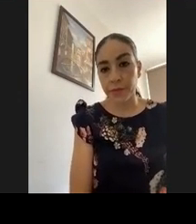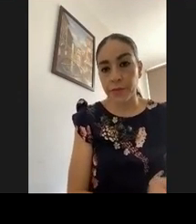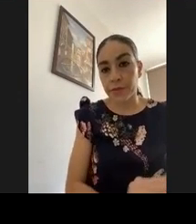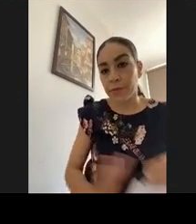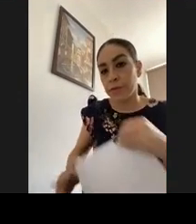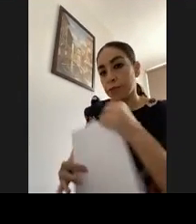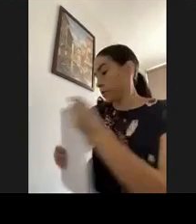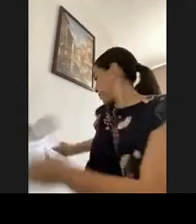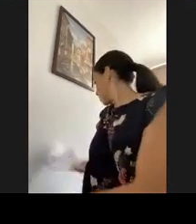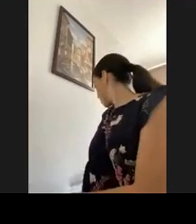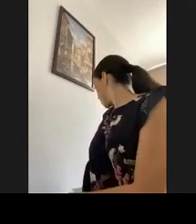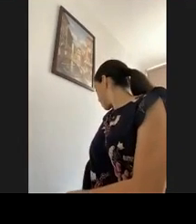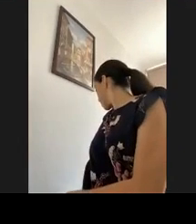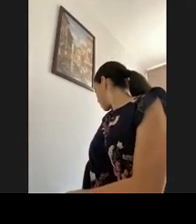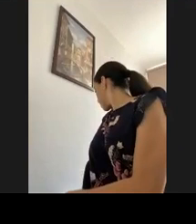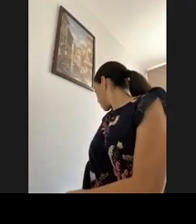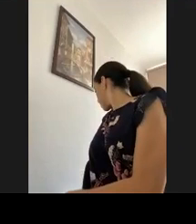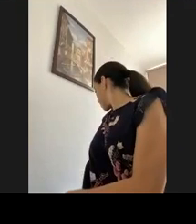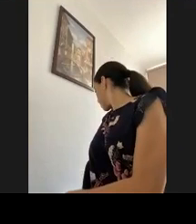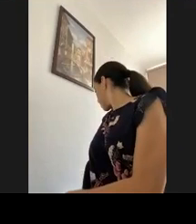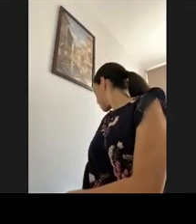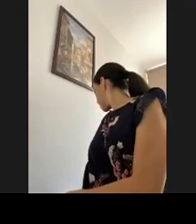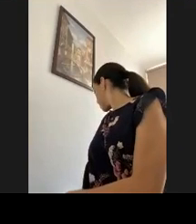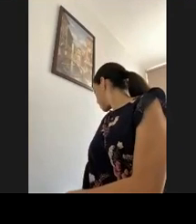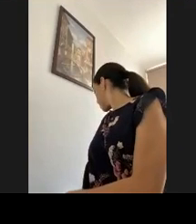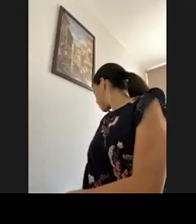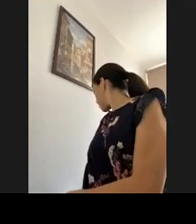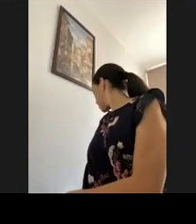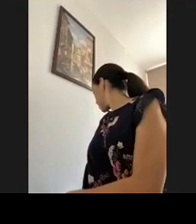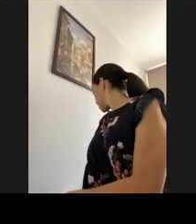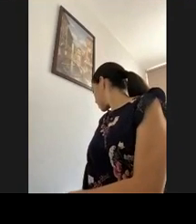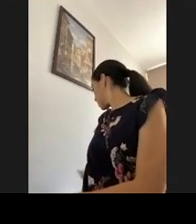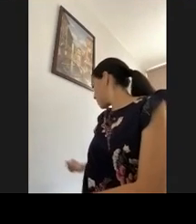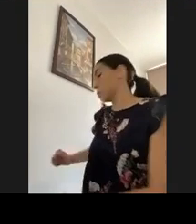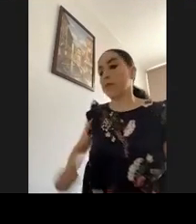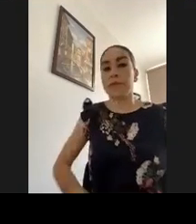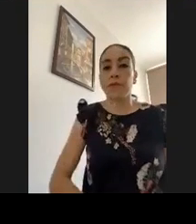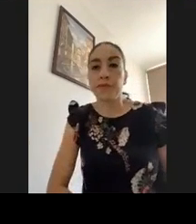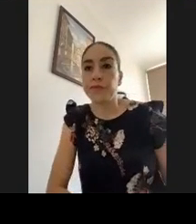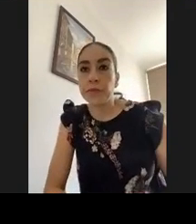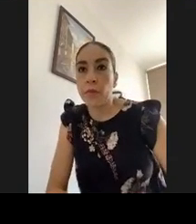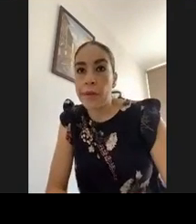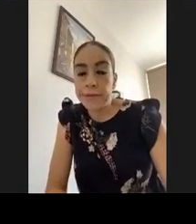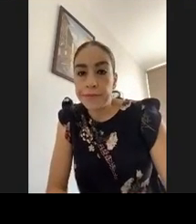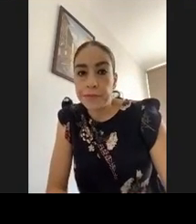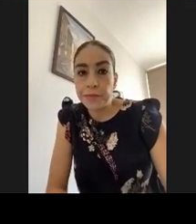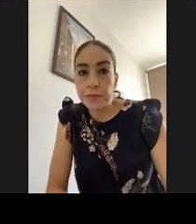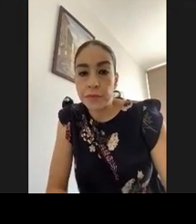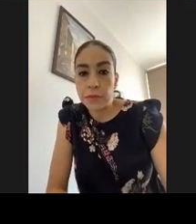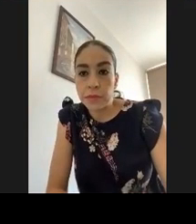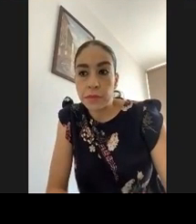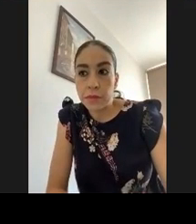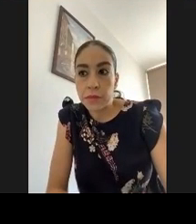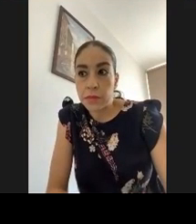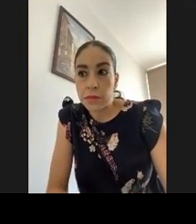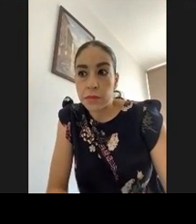el plan, para que más gente aportara, se interesara. Y creo que el proceso de socialización se llevó a cabo de